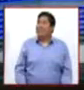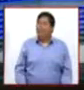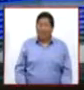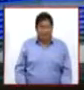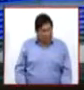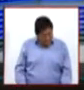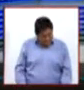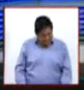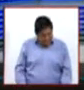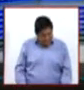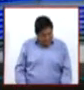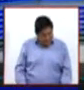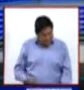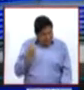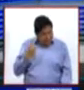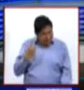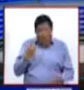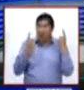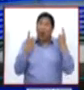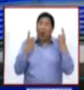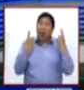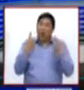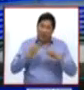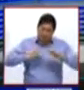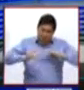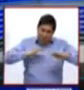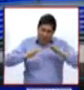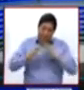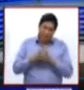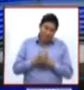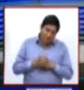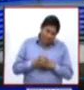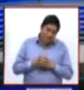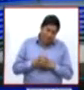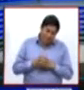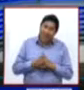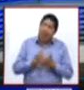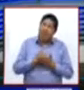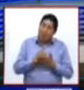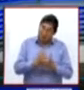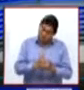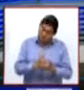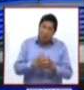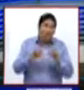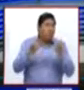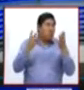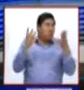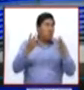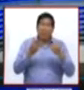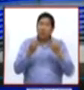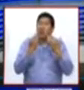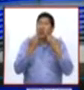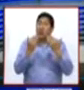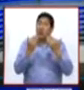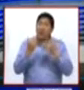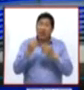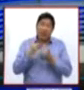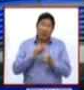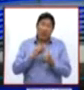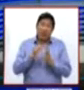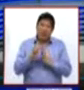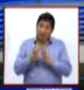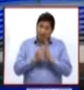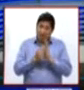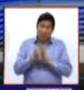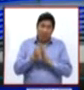¿Te parece? A falta de una, dos máquinas. Bueno, qué espectacular realmente, porque la ayuda ha cruzado fronteras. El agradecimiento para el doctor Percy Manuel